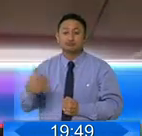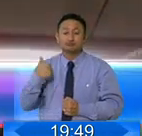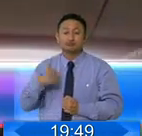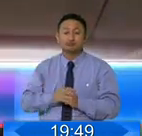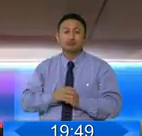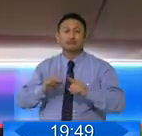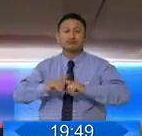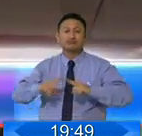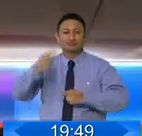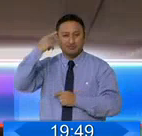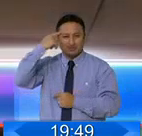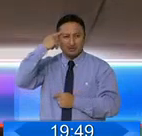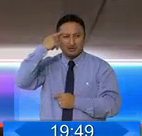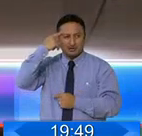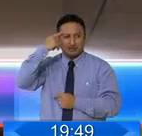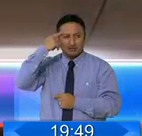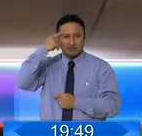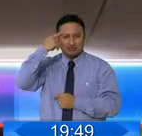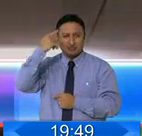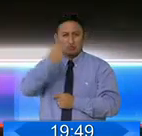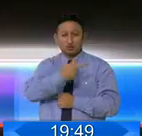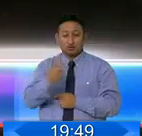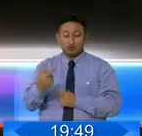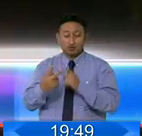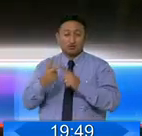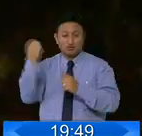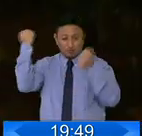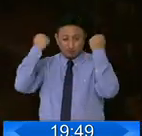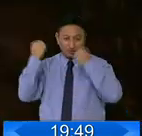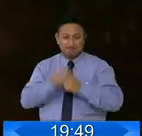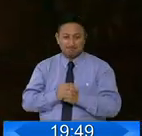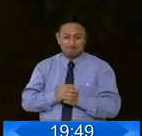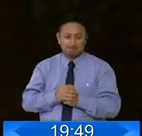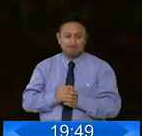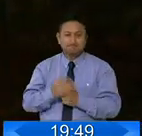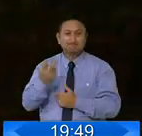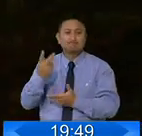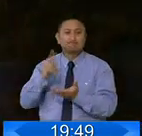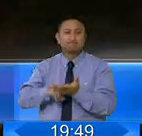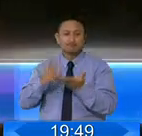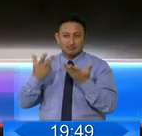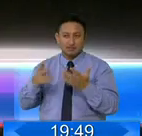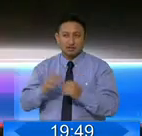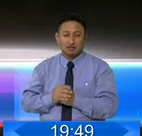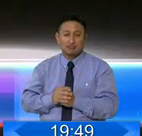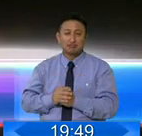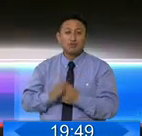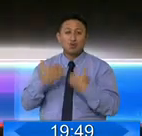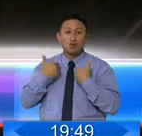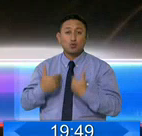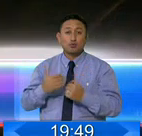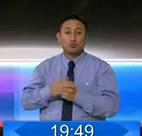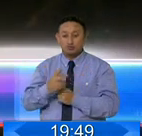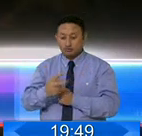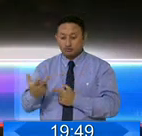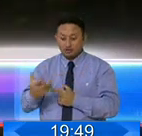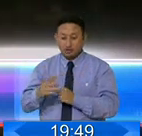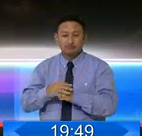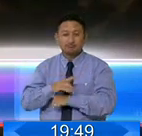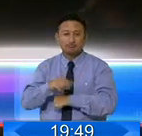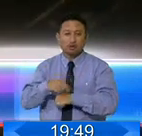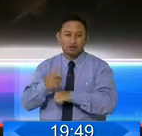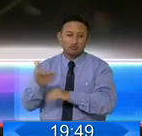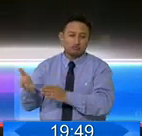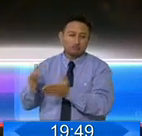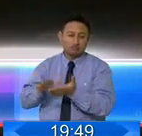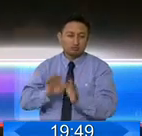a nivel del cráneo, las dos personas. El doble crimen estaba consumado. Cuando encontraron los cuerpos, tenían algunas horas de haber dejado